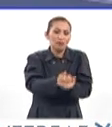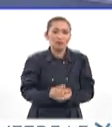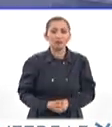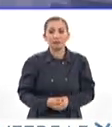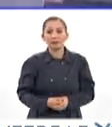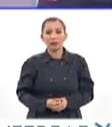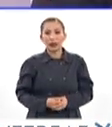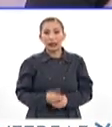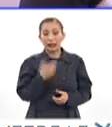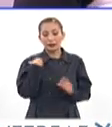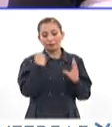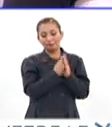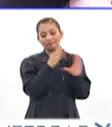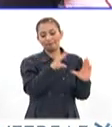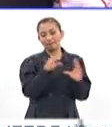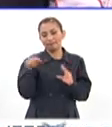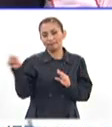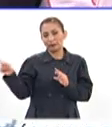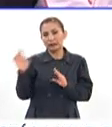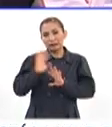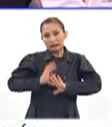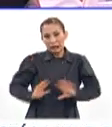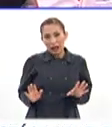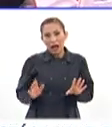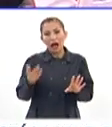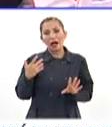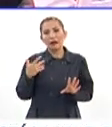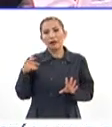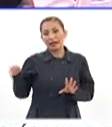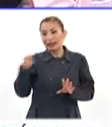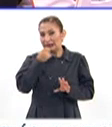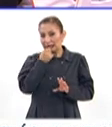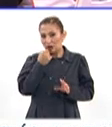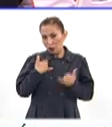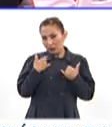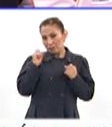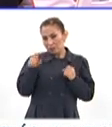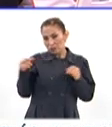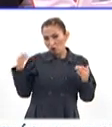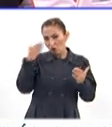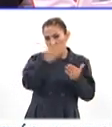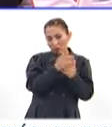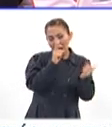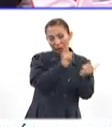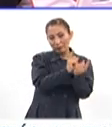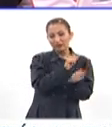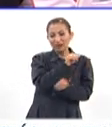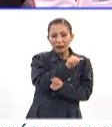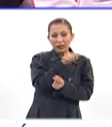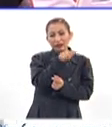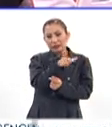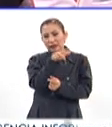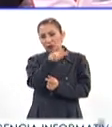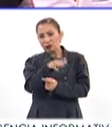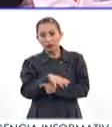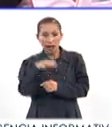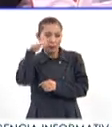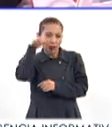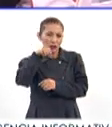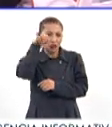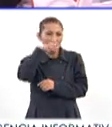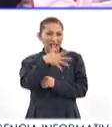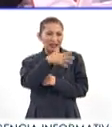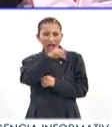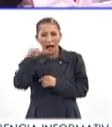Claro, esa capacitación obviamente supongo que ya la dan los chicos más de hacia los 16, 17, 18 años. Sí, ya los mayores,